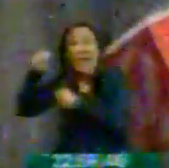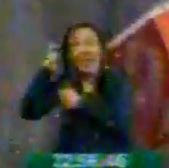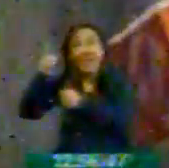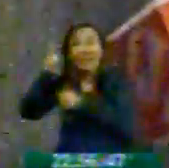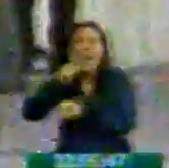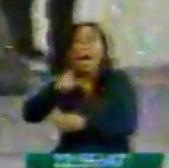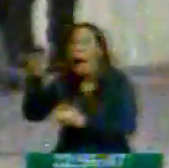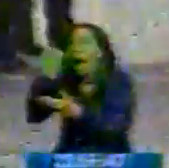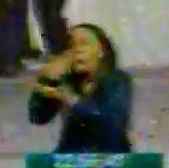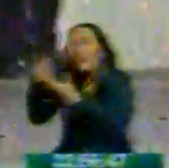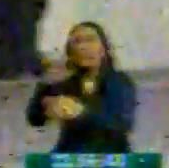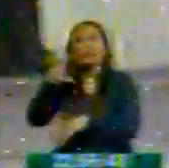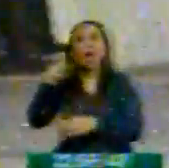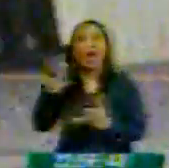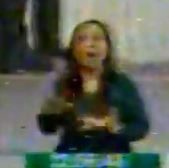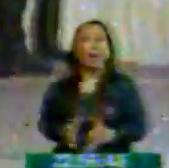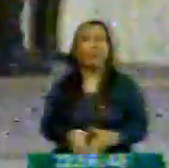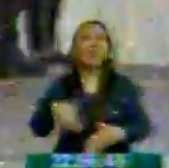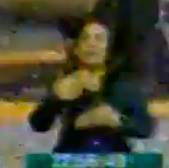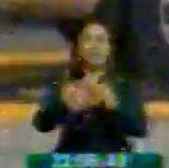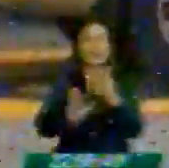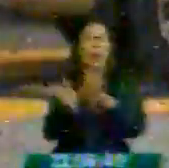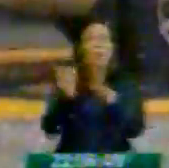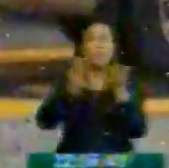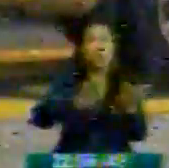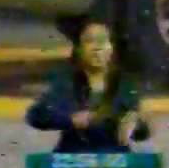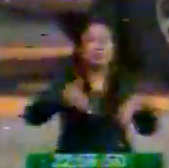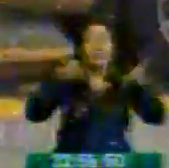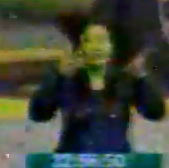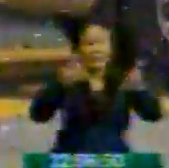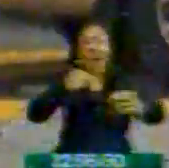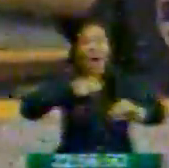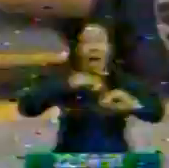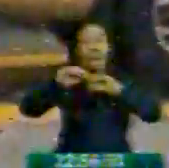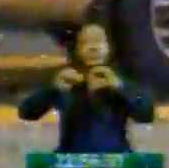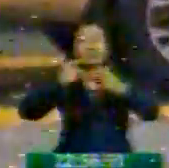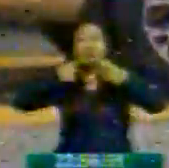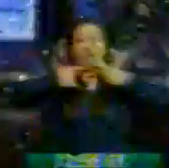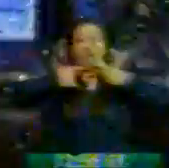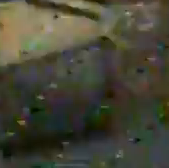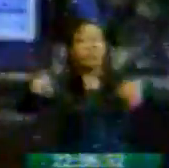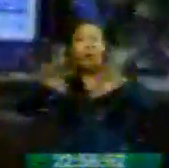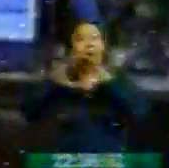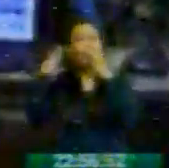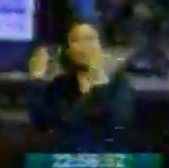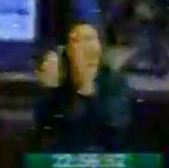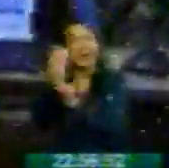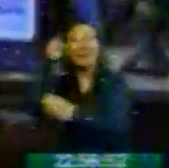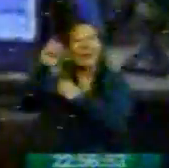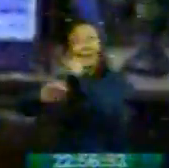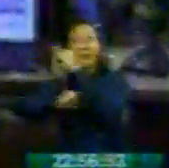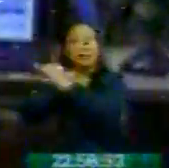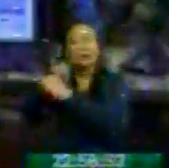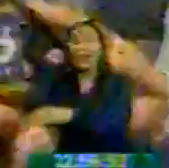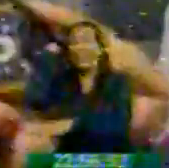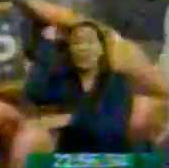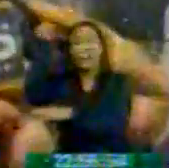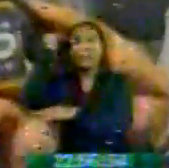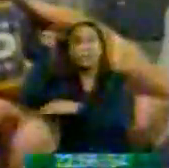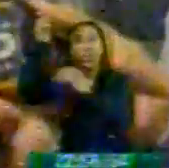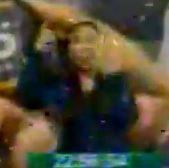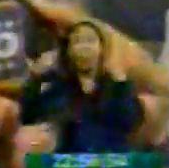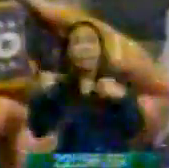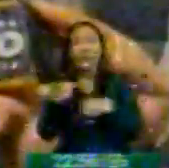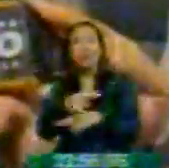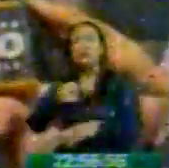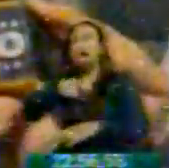una negociación. Secuestro y posterior asesinato que fue puesto en conocimiento de la Comisión Interamericana de Derechos Humanos, CIDH. Y la